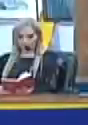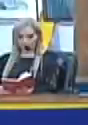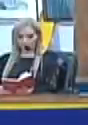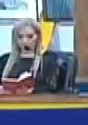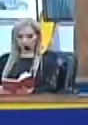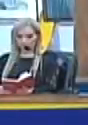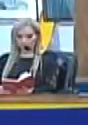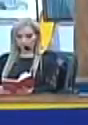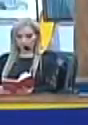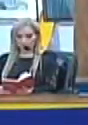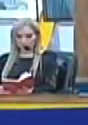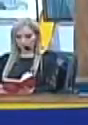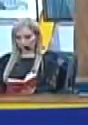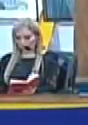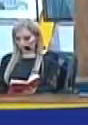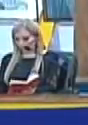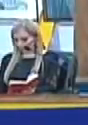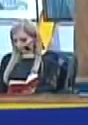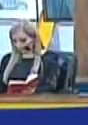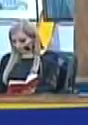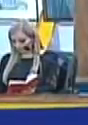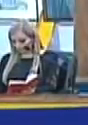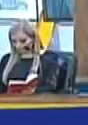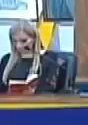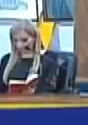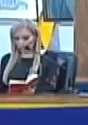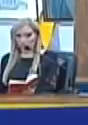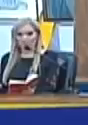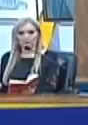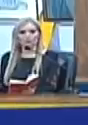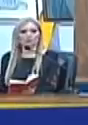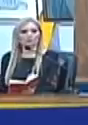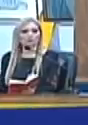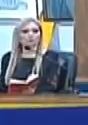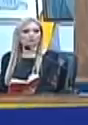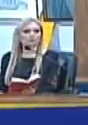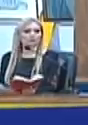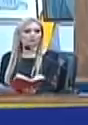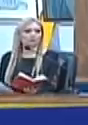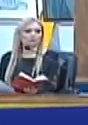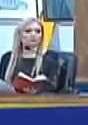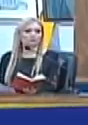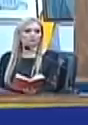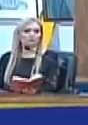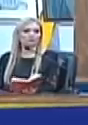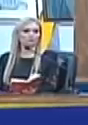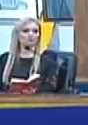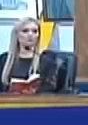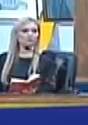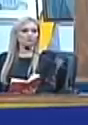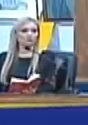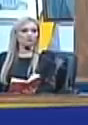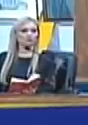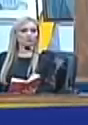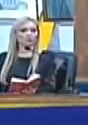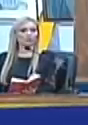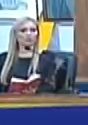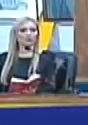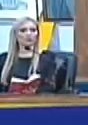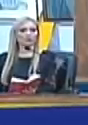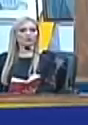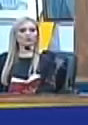hombre que fue electo por este pueblo para qué dirigiera los destinos de la